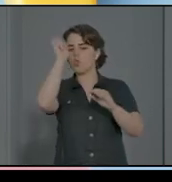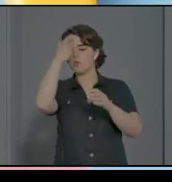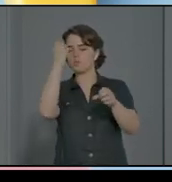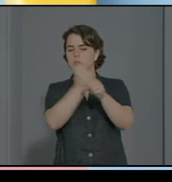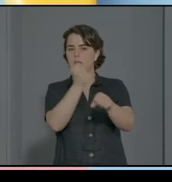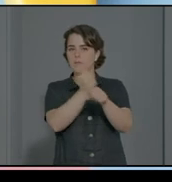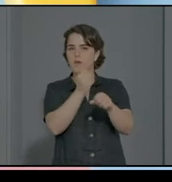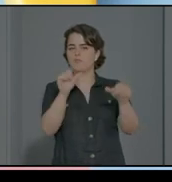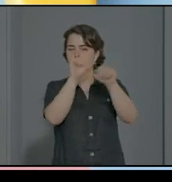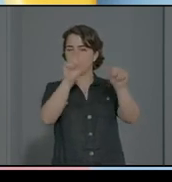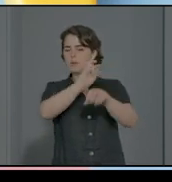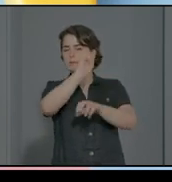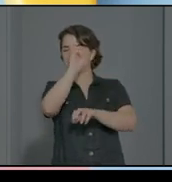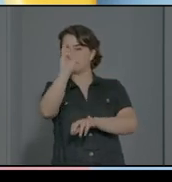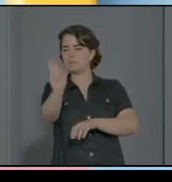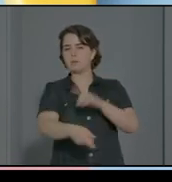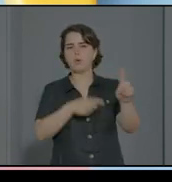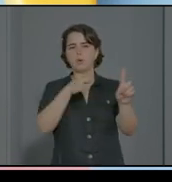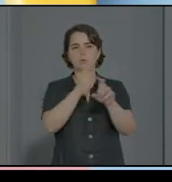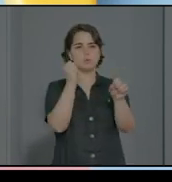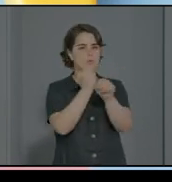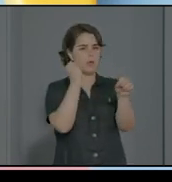para trabajar en todo esto. Presento